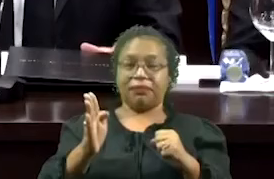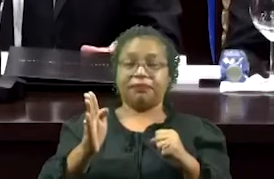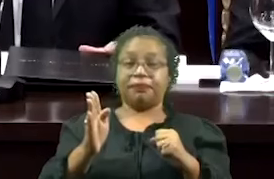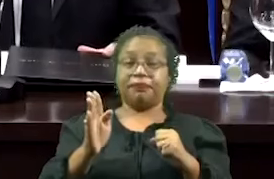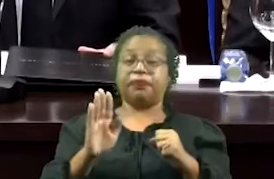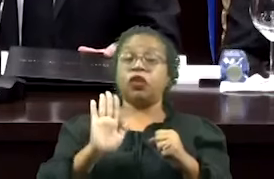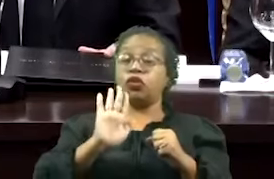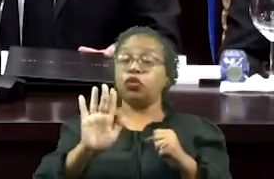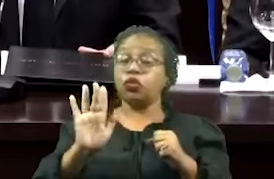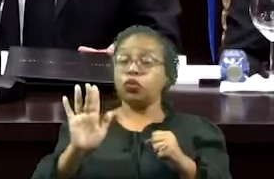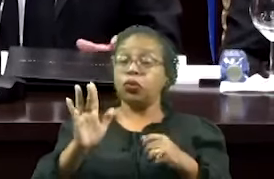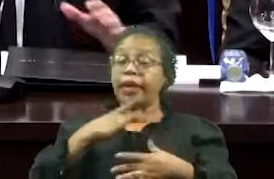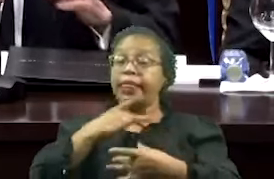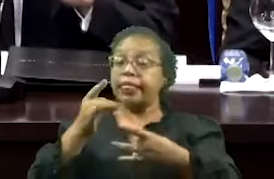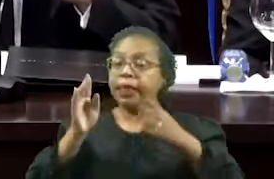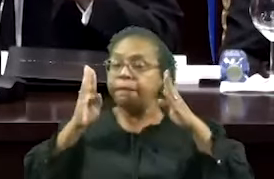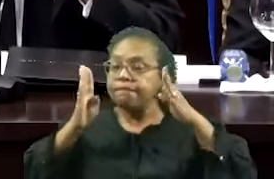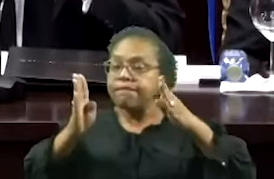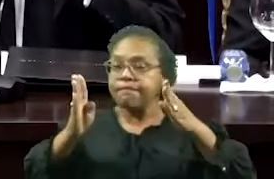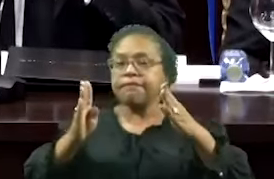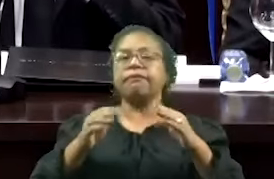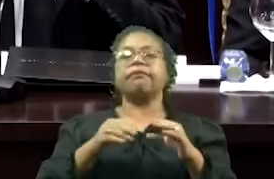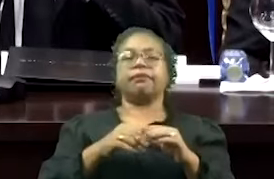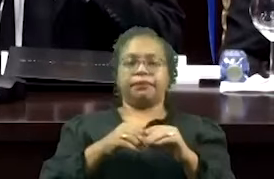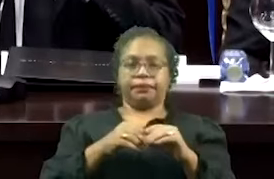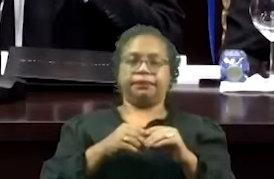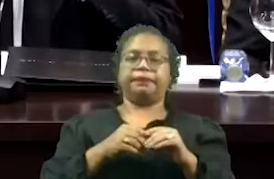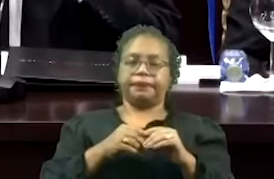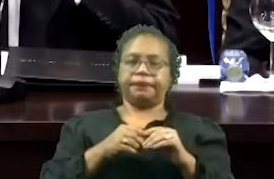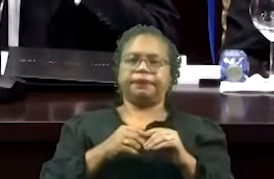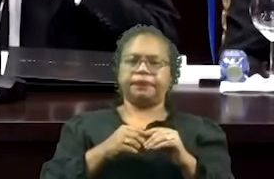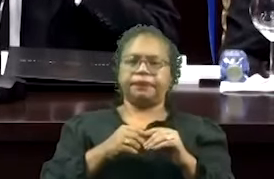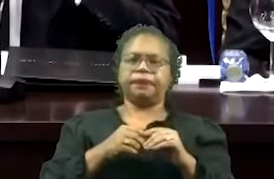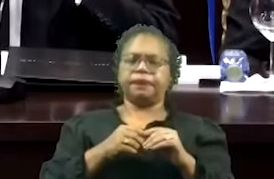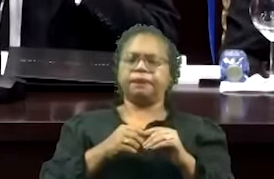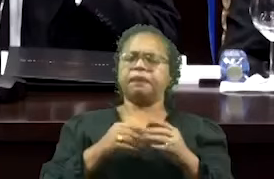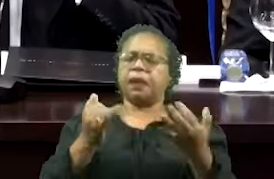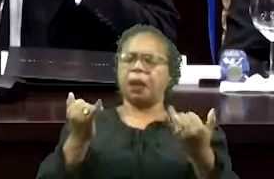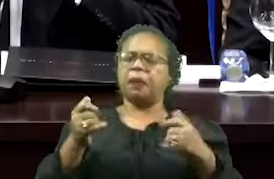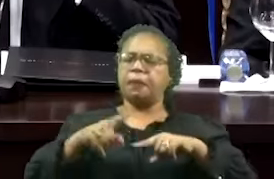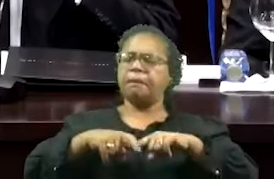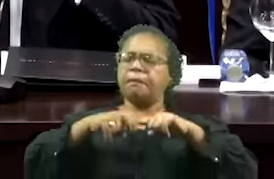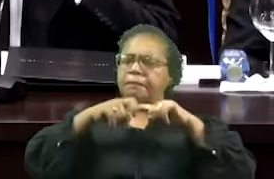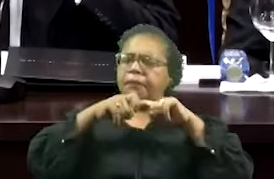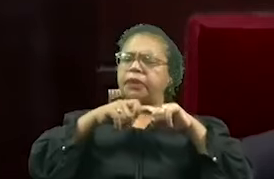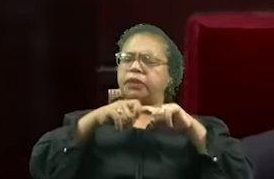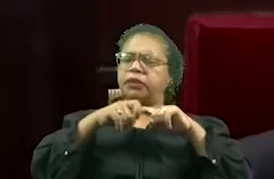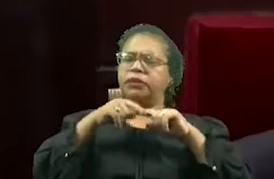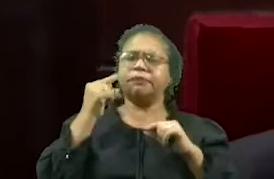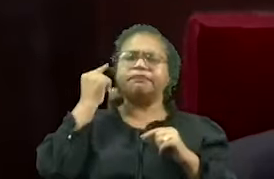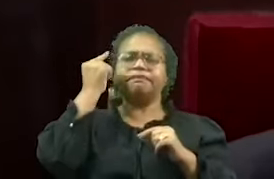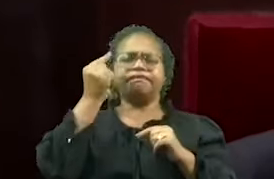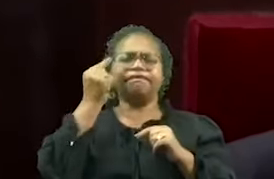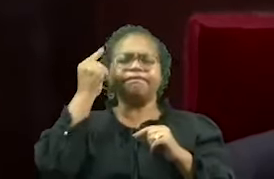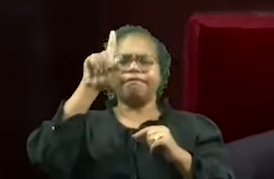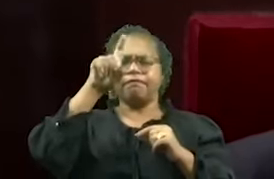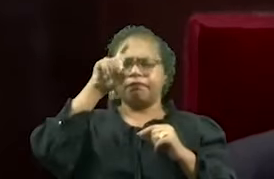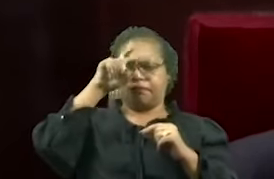presidente y en este punto hagamos otra pausa para preguntarnos también Qué